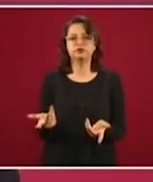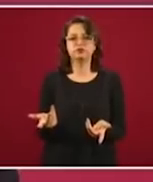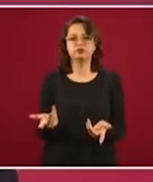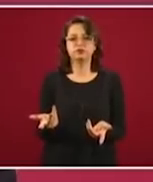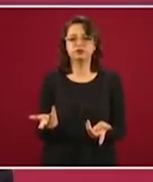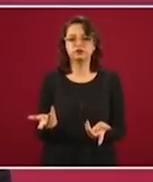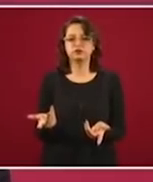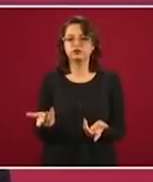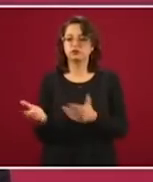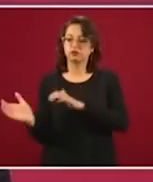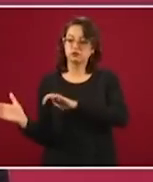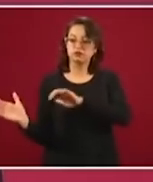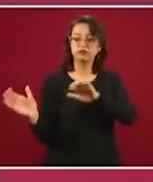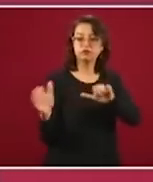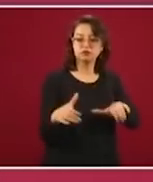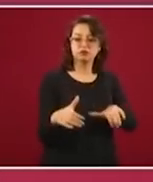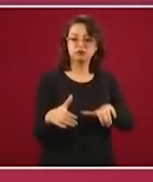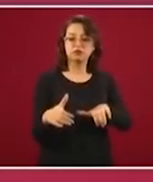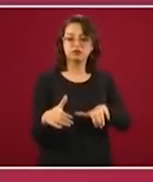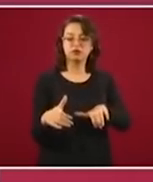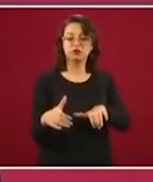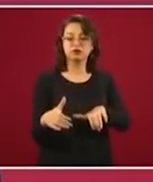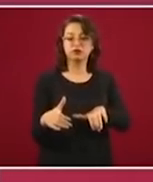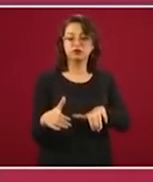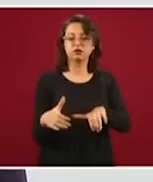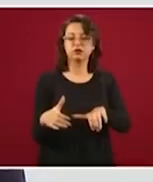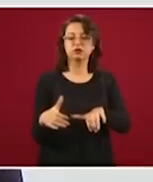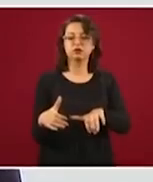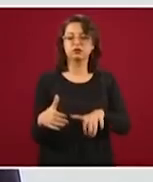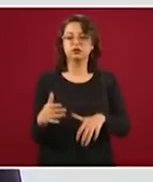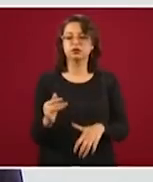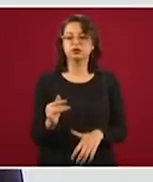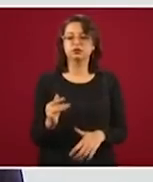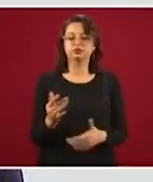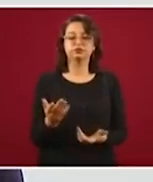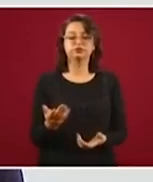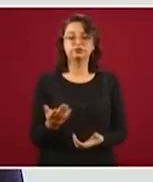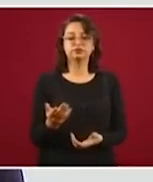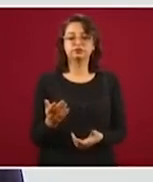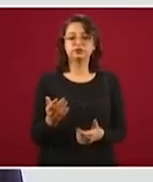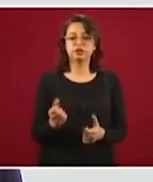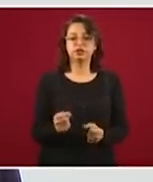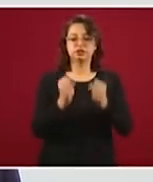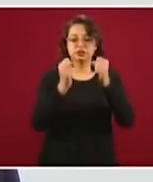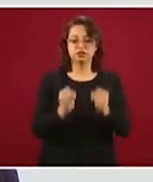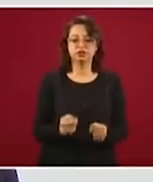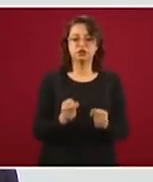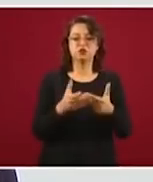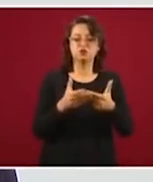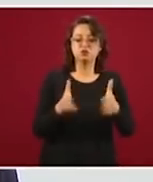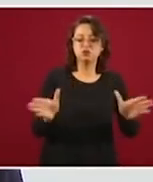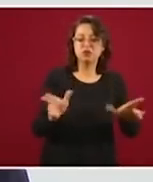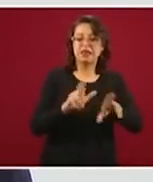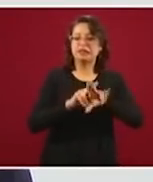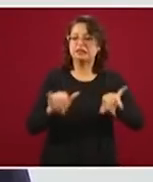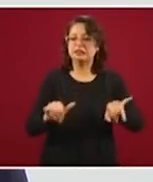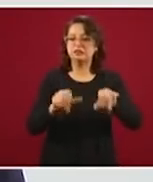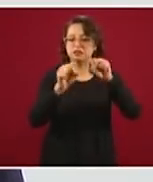estar inscrito en lo que era el Seguro Popular, que ni era seguro ni era